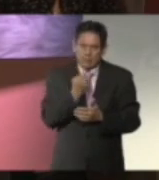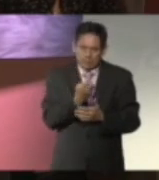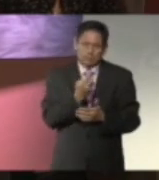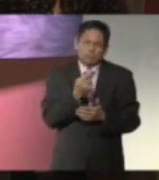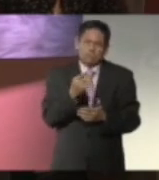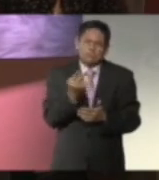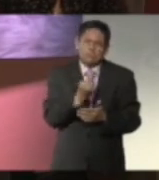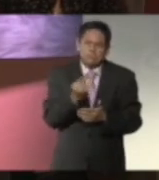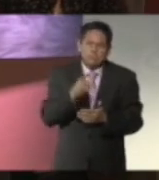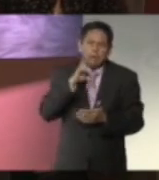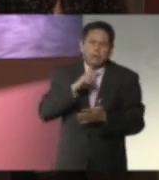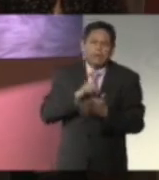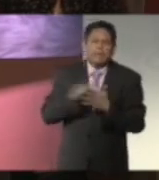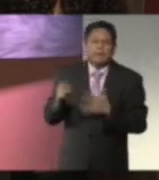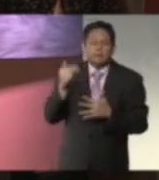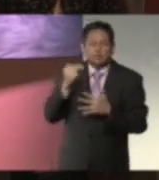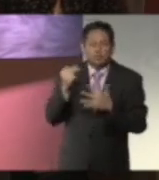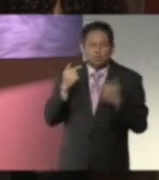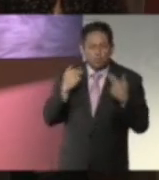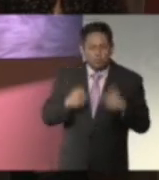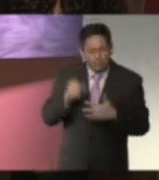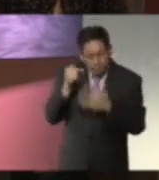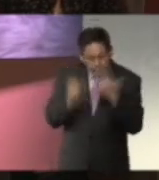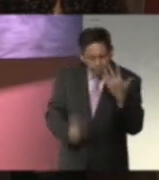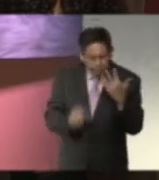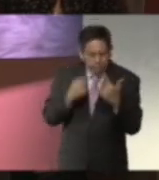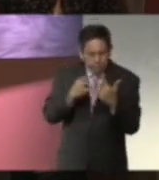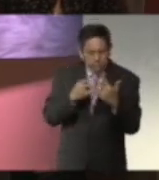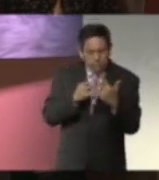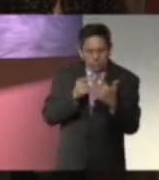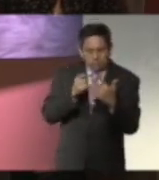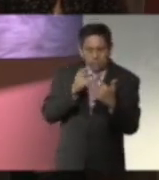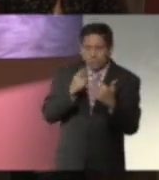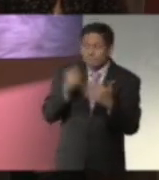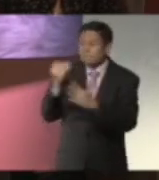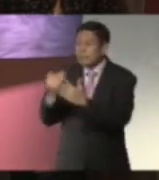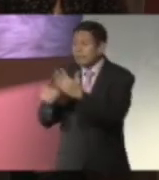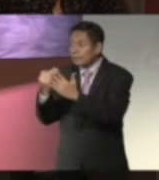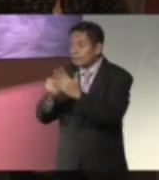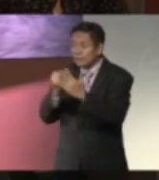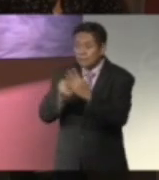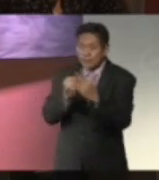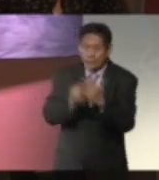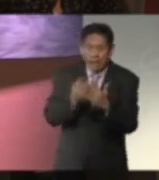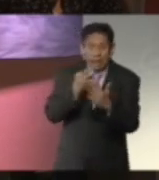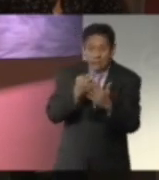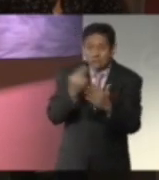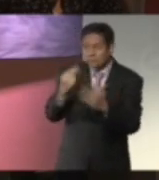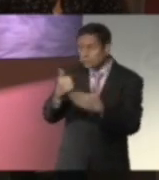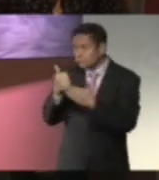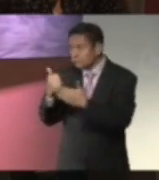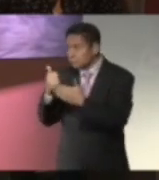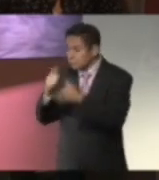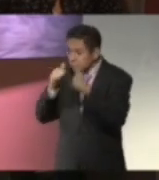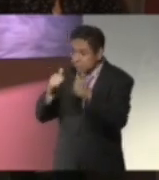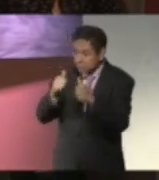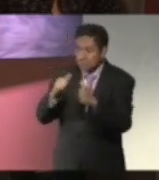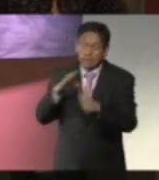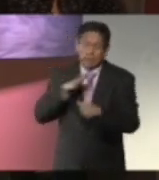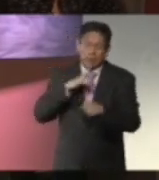derechos humanos que están planteados como derechos sociales, ¿no? Entonces, independientemente de todo aquello que tengamos que